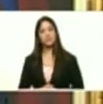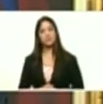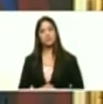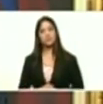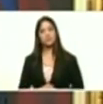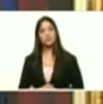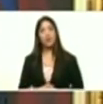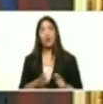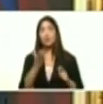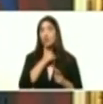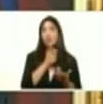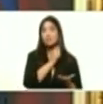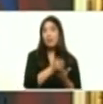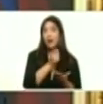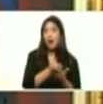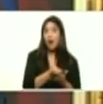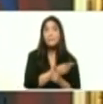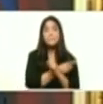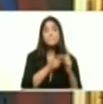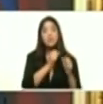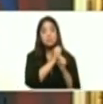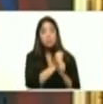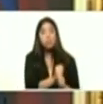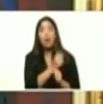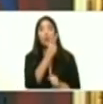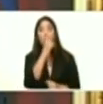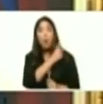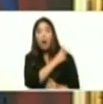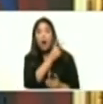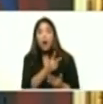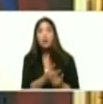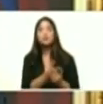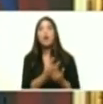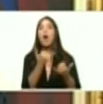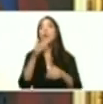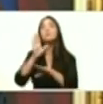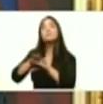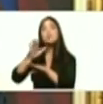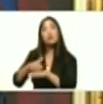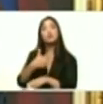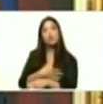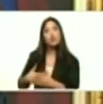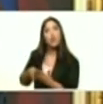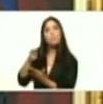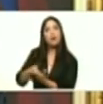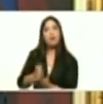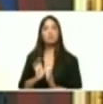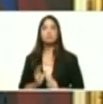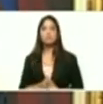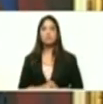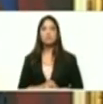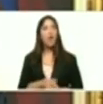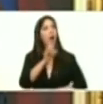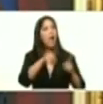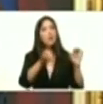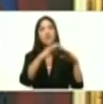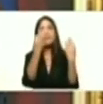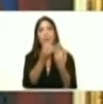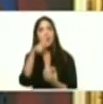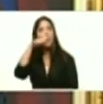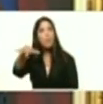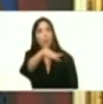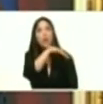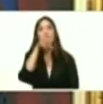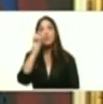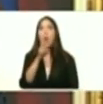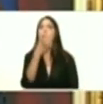tenido con qué pagar, y han pasado dos años, y han dicho yo quiero pagar mi vivienda, muchas familias, el pueblo venezolano